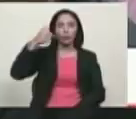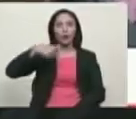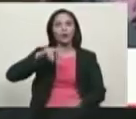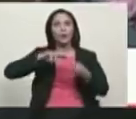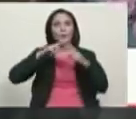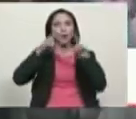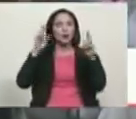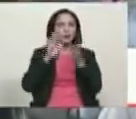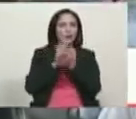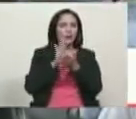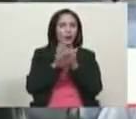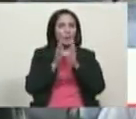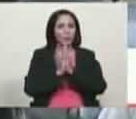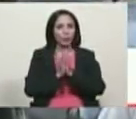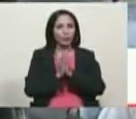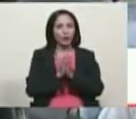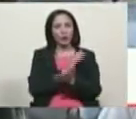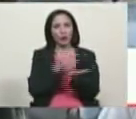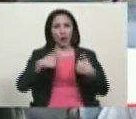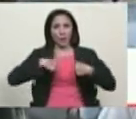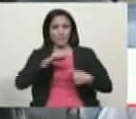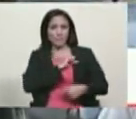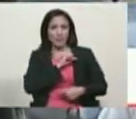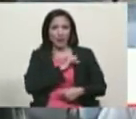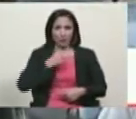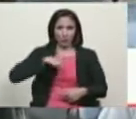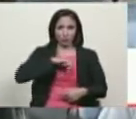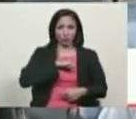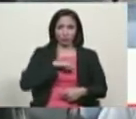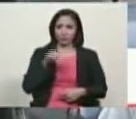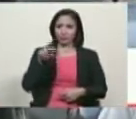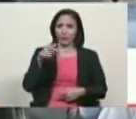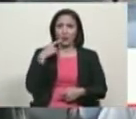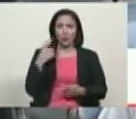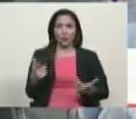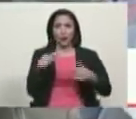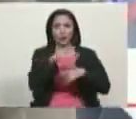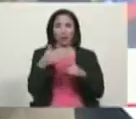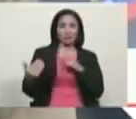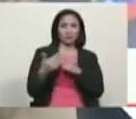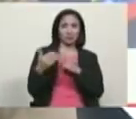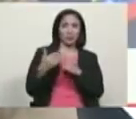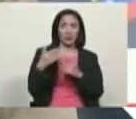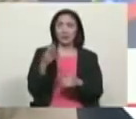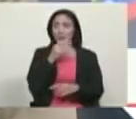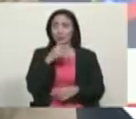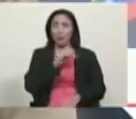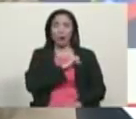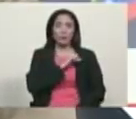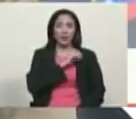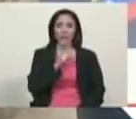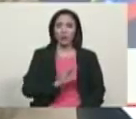somos, no le tenemos ningún miedo a sus amenazas.